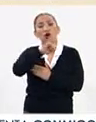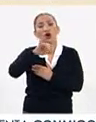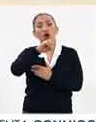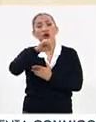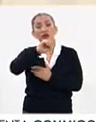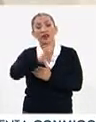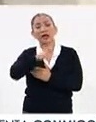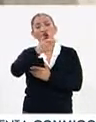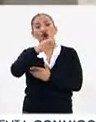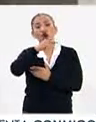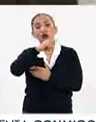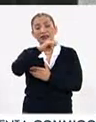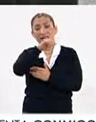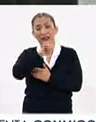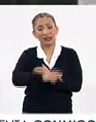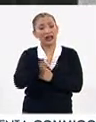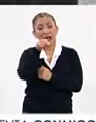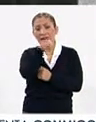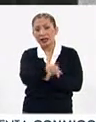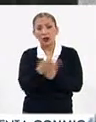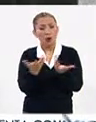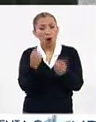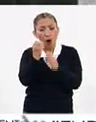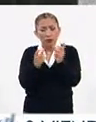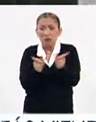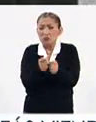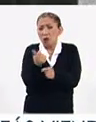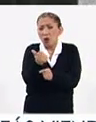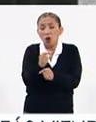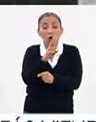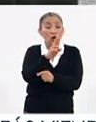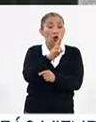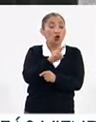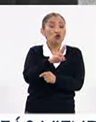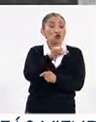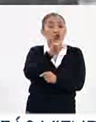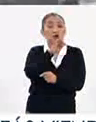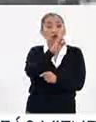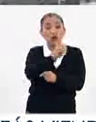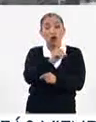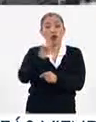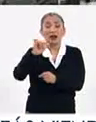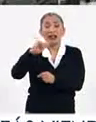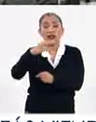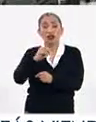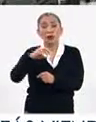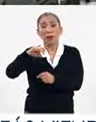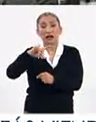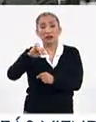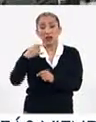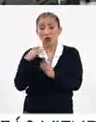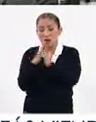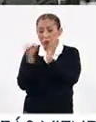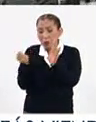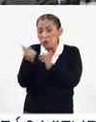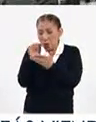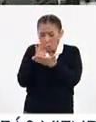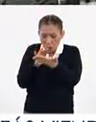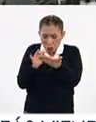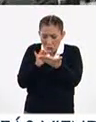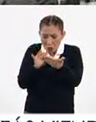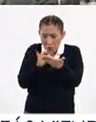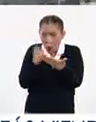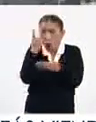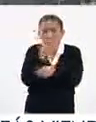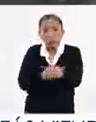mí el más grande de todos, aun con una obra tan chiquita como Rulfo o como Alicho Macero, una obra chiquitita que la lees, no digo en